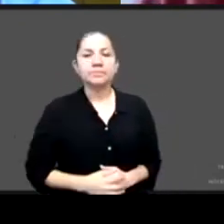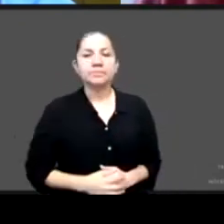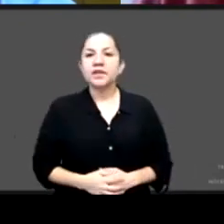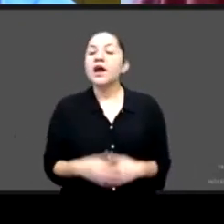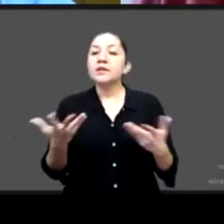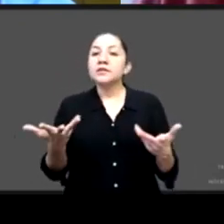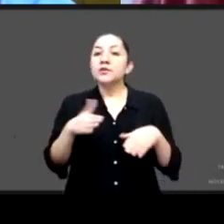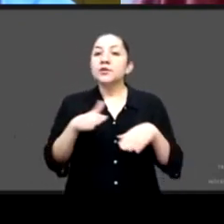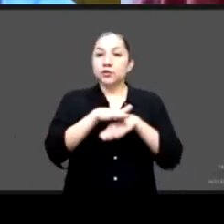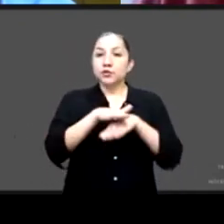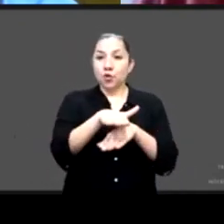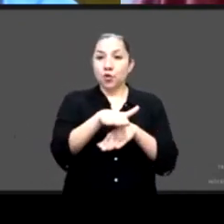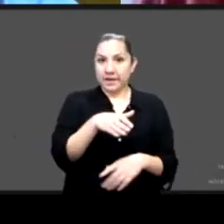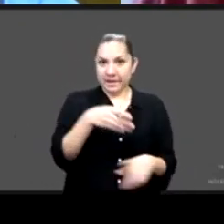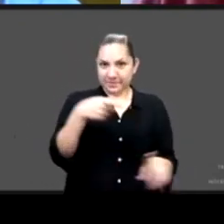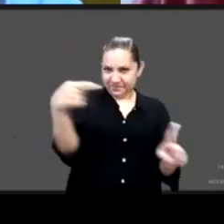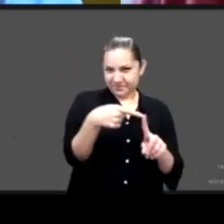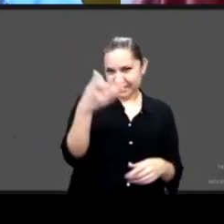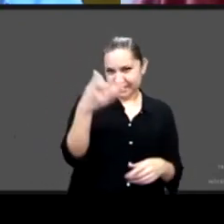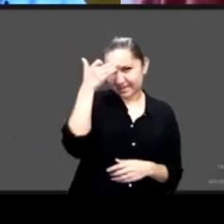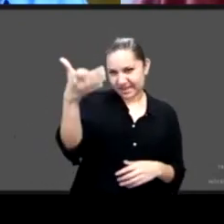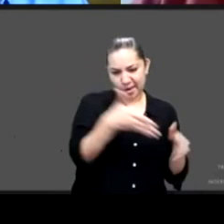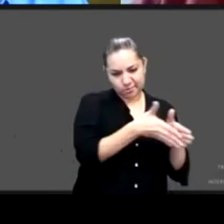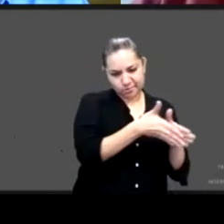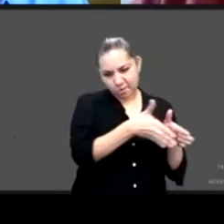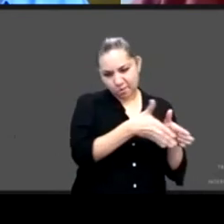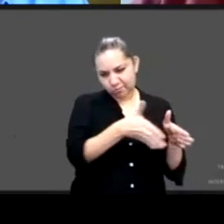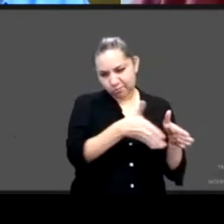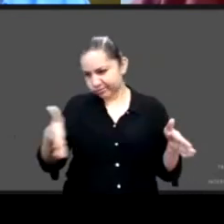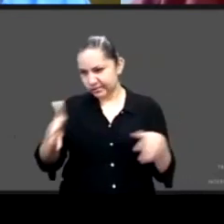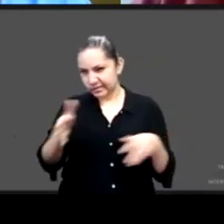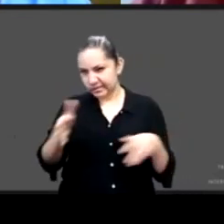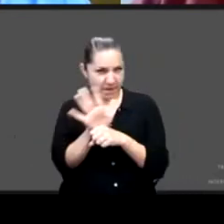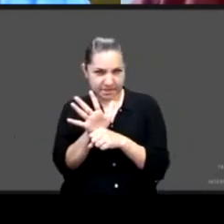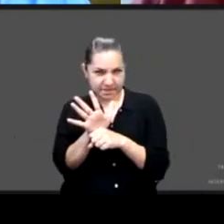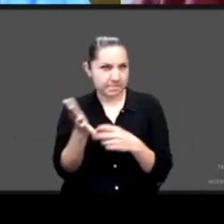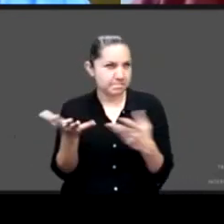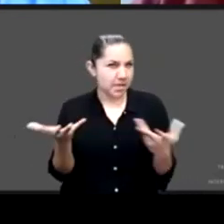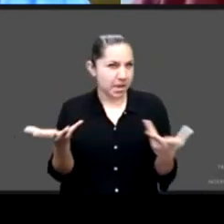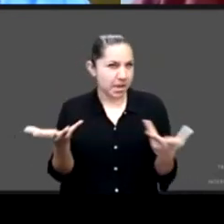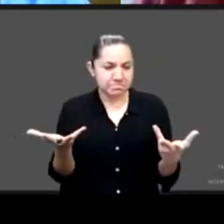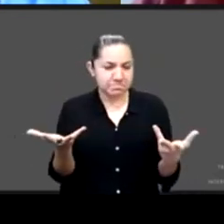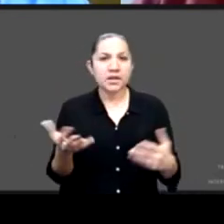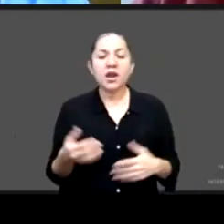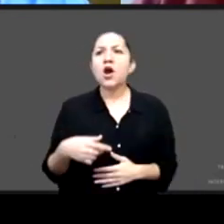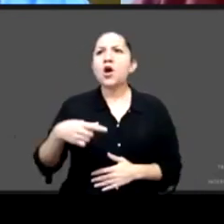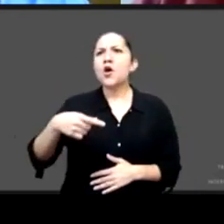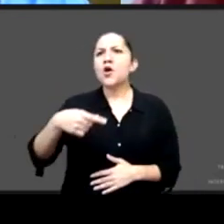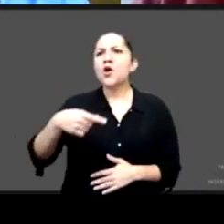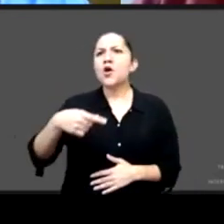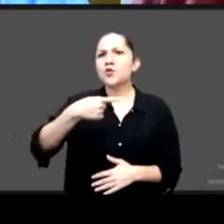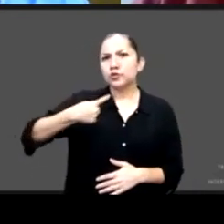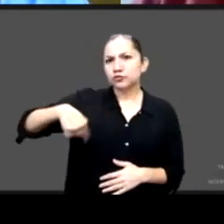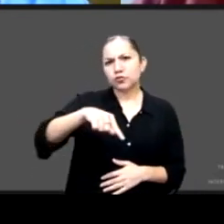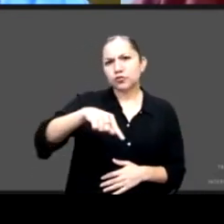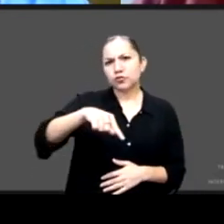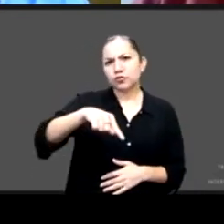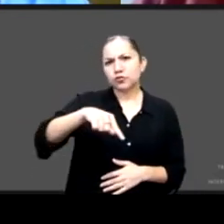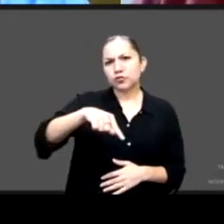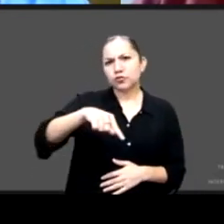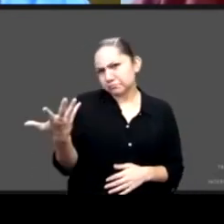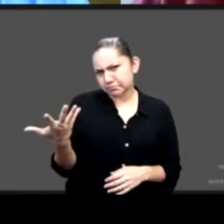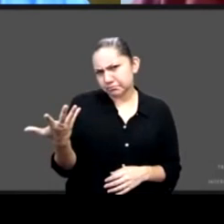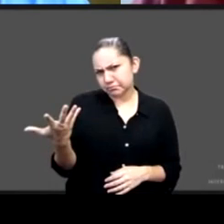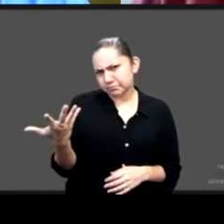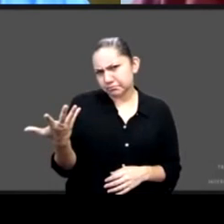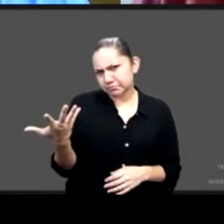pandemia, pues desde que inició, no es secreto para nadie, los niños, las niñas, los